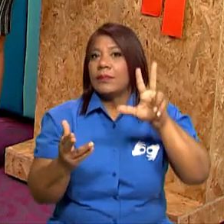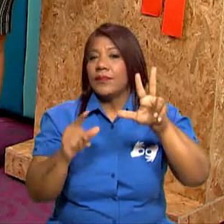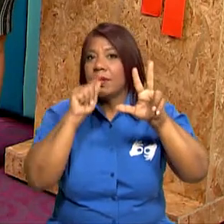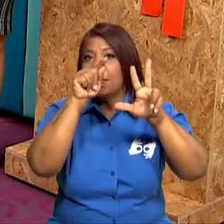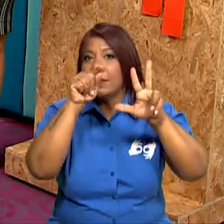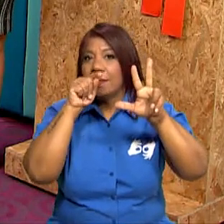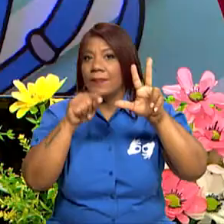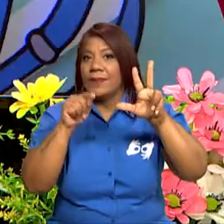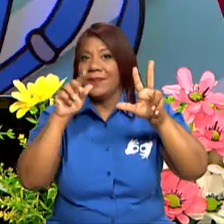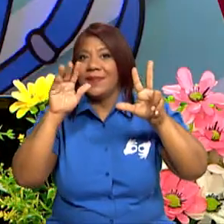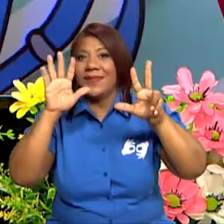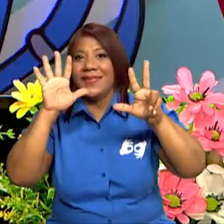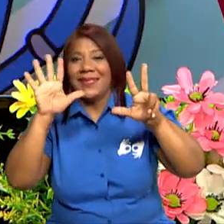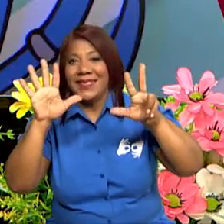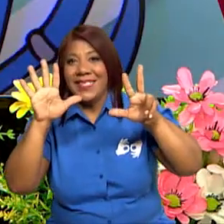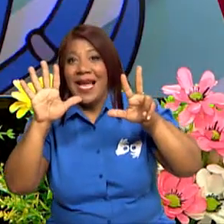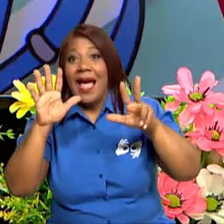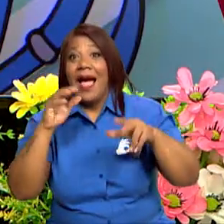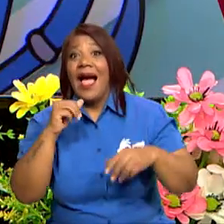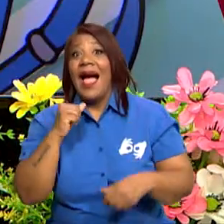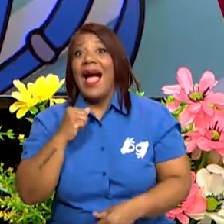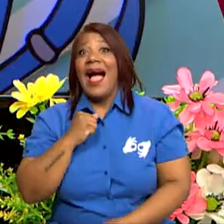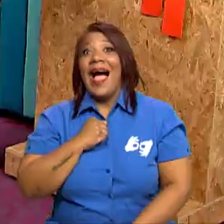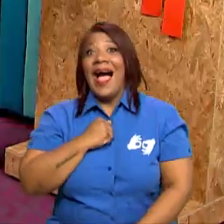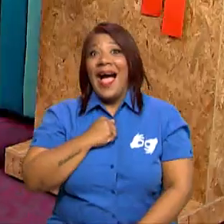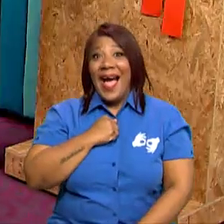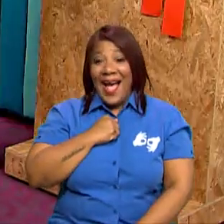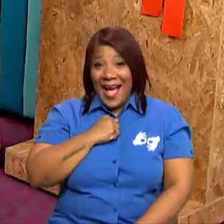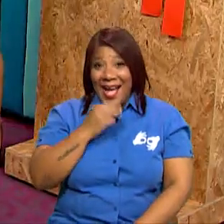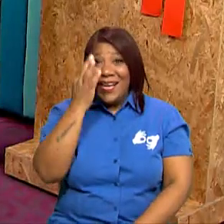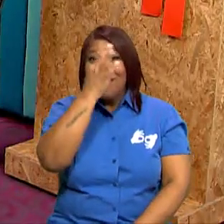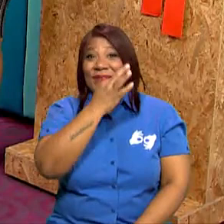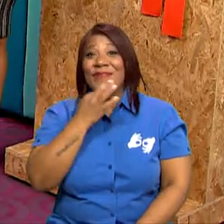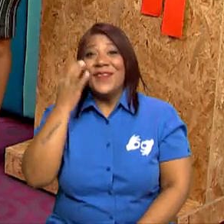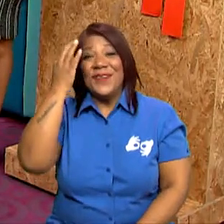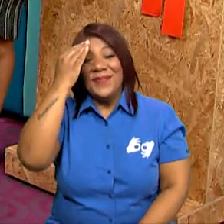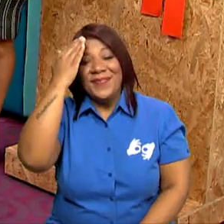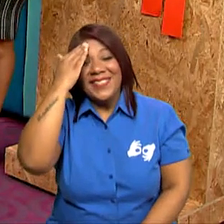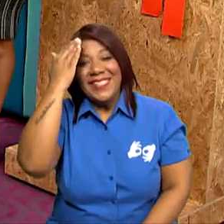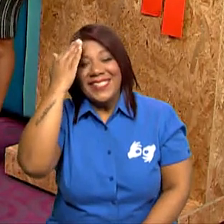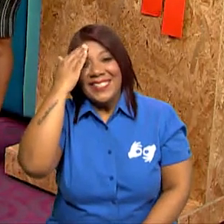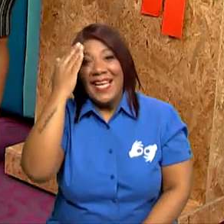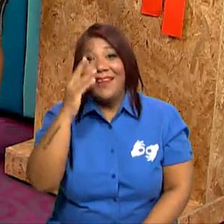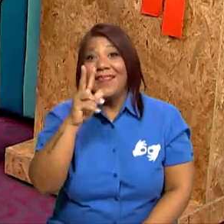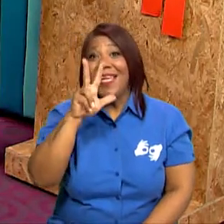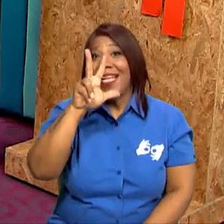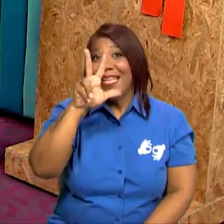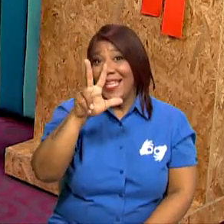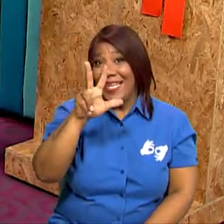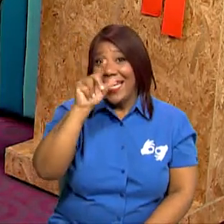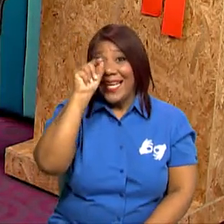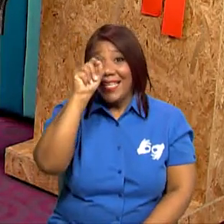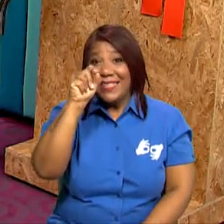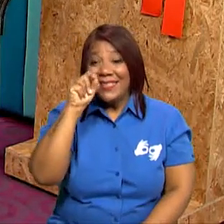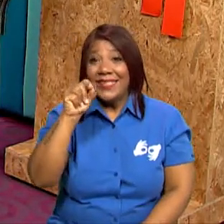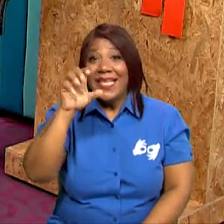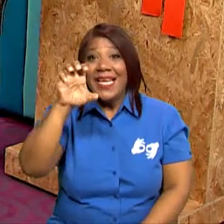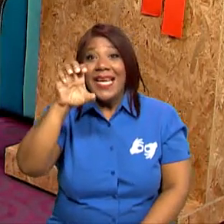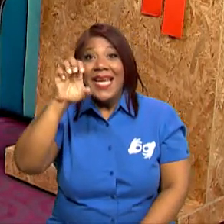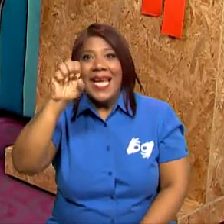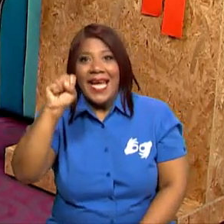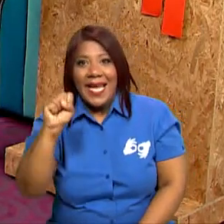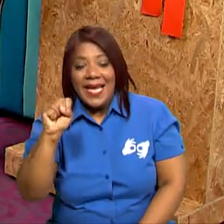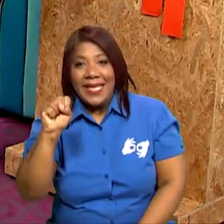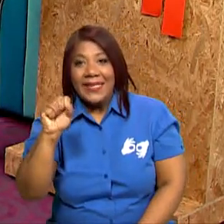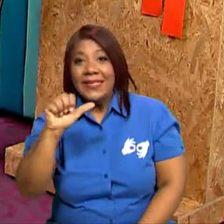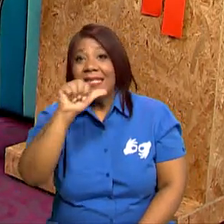lee. 3/5. 3/5. Excelente, Floppy. ¿Sabes que también de la razón podemos encontrar